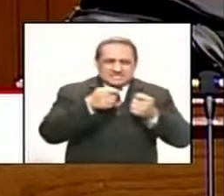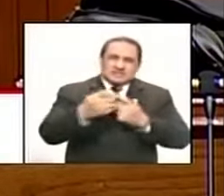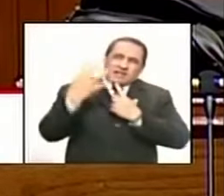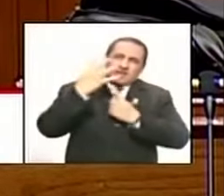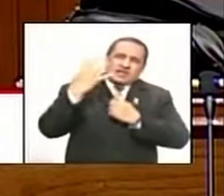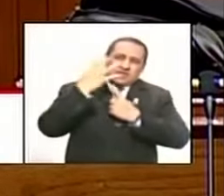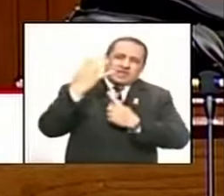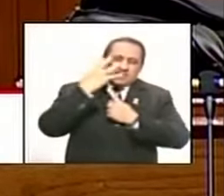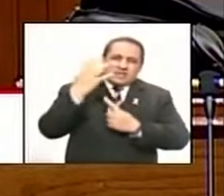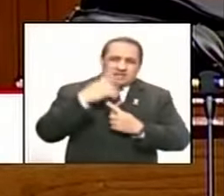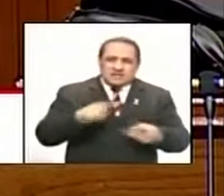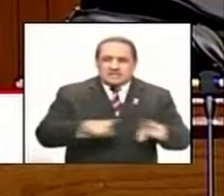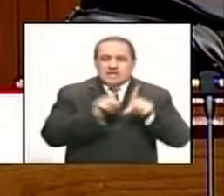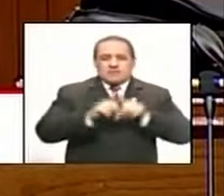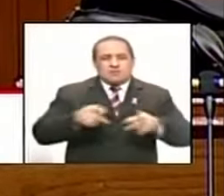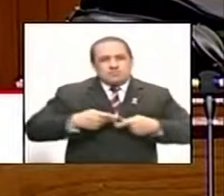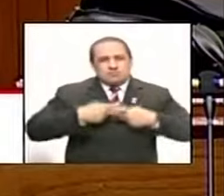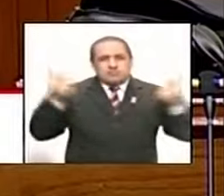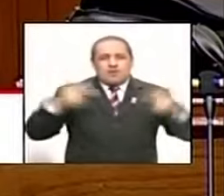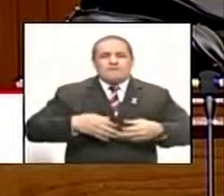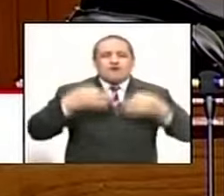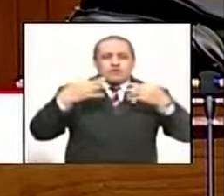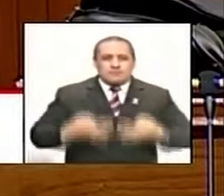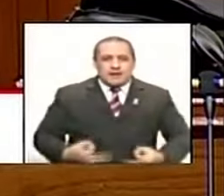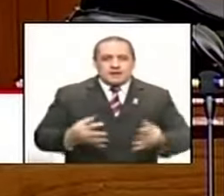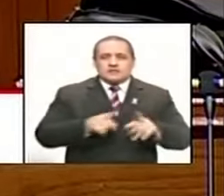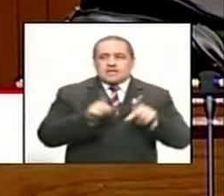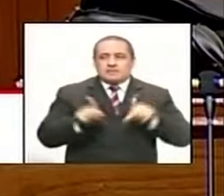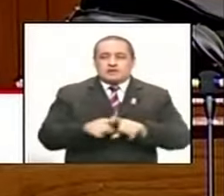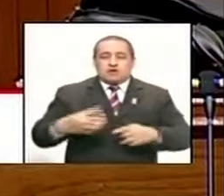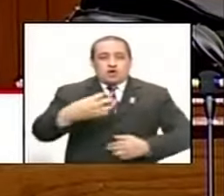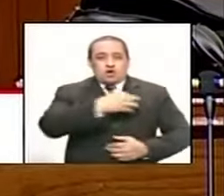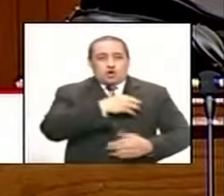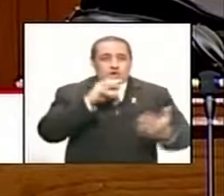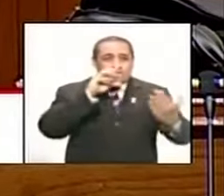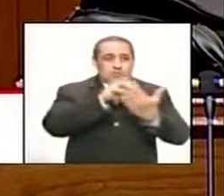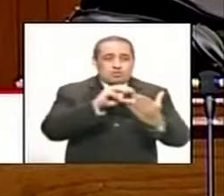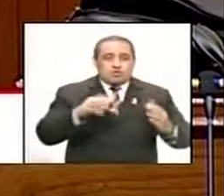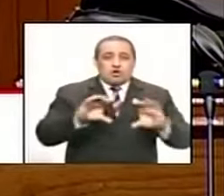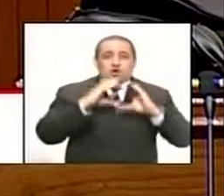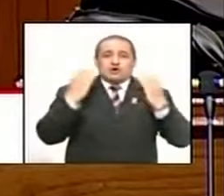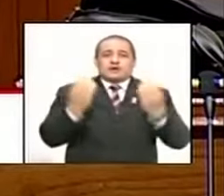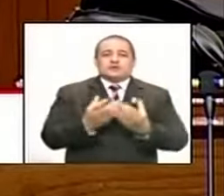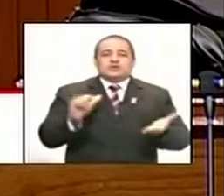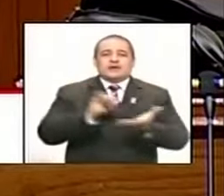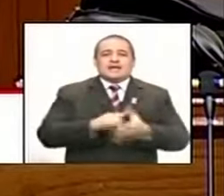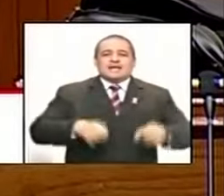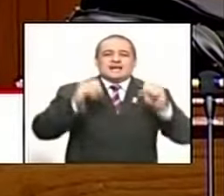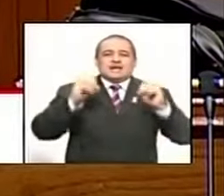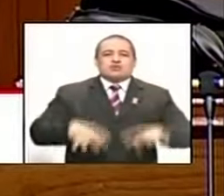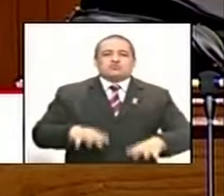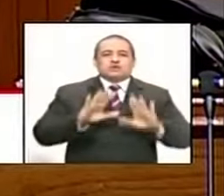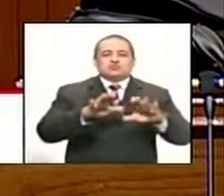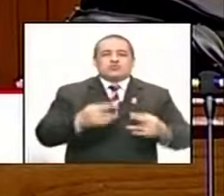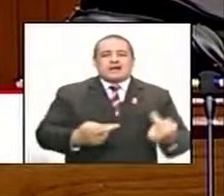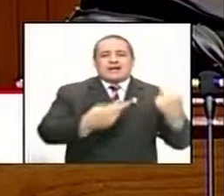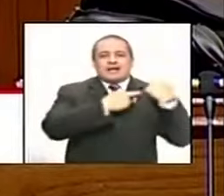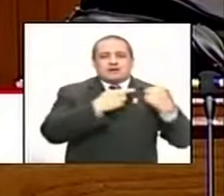y amedrentamiento público formalmente con el logo del Congreso de la República que renuncien a su